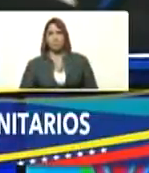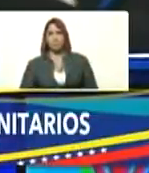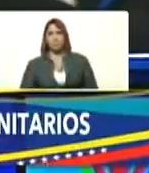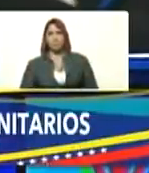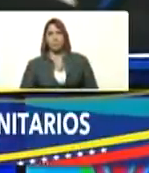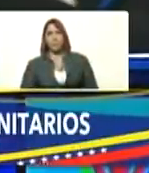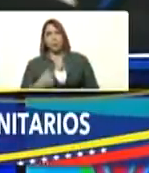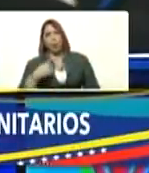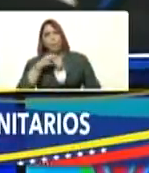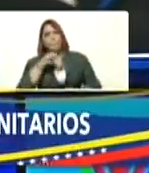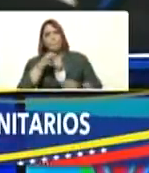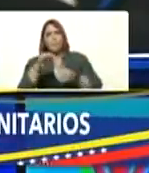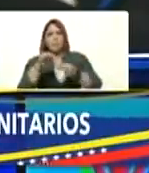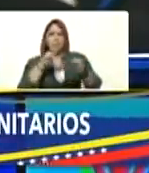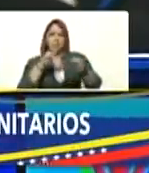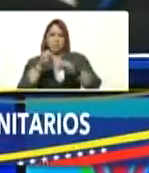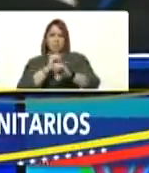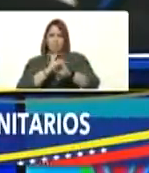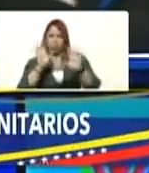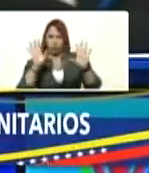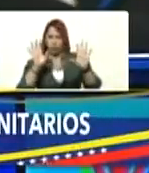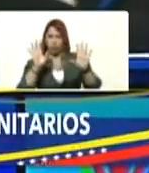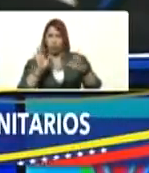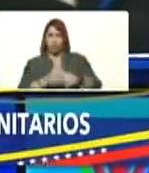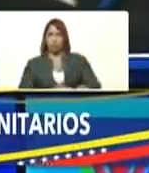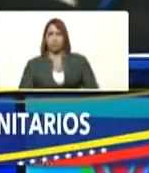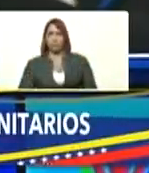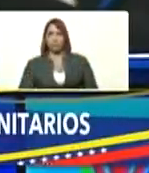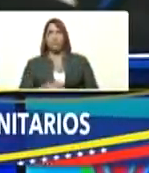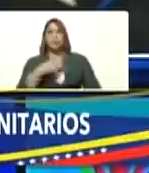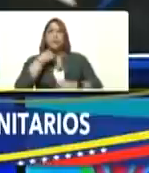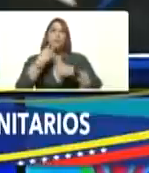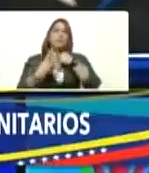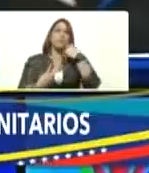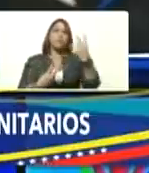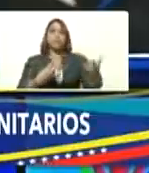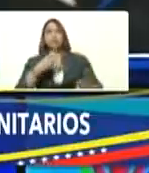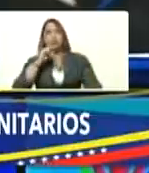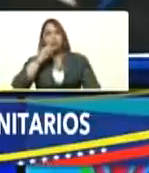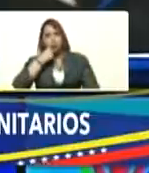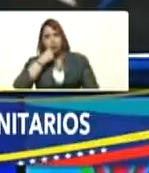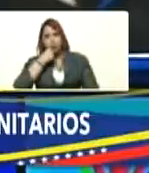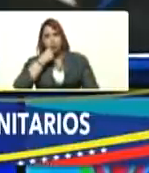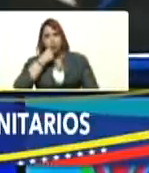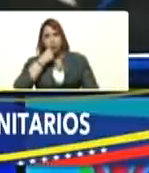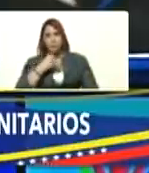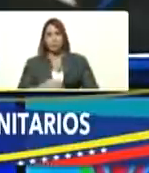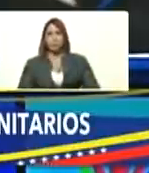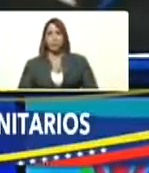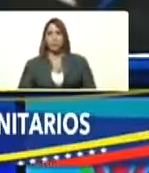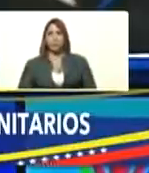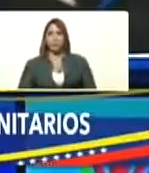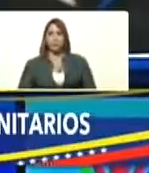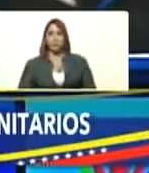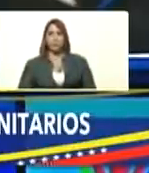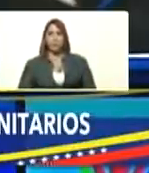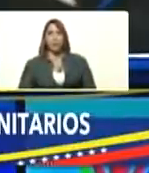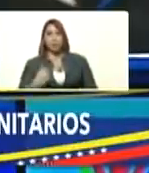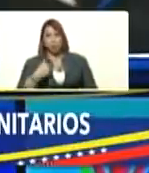Yo le explicaba a la delegación de Rusia que mandó el presidente Putin, que recibí antes de